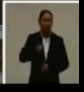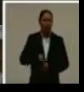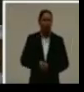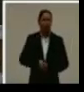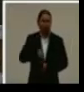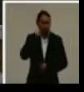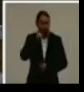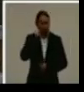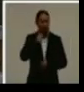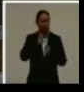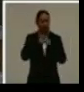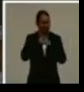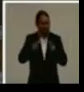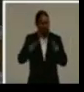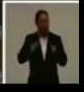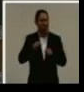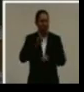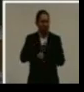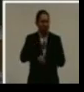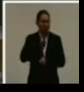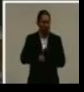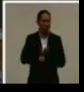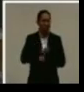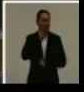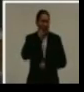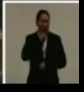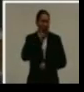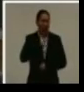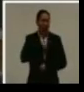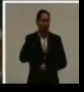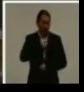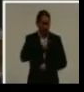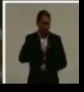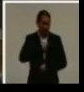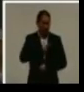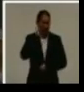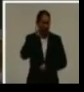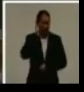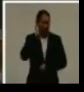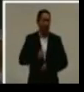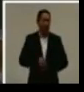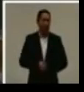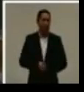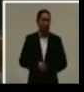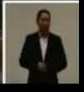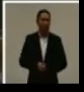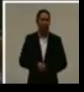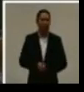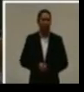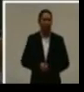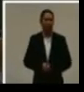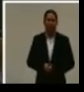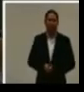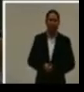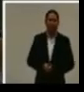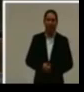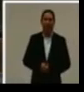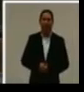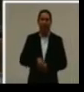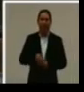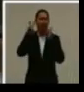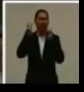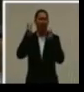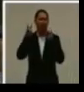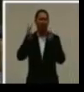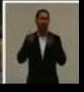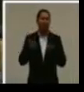una gran promotora de estos derechos. Me gustaría, porque mira, no es un tema personal con este señor